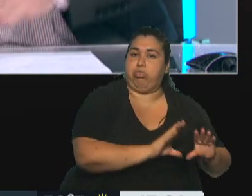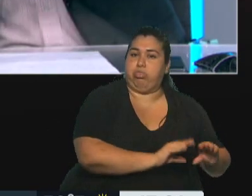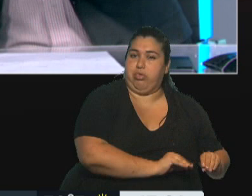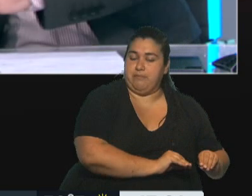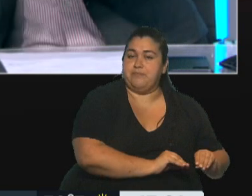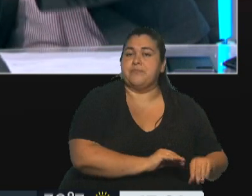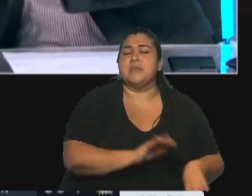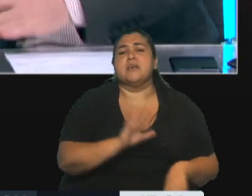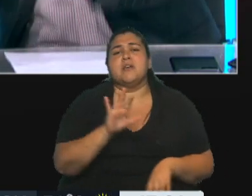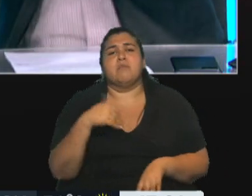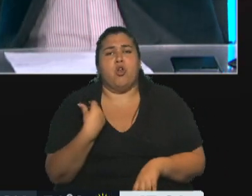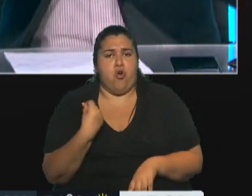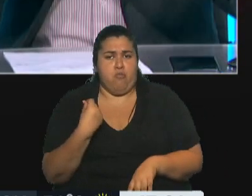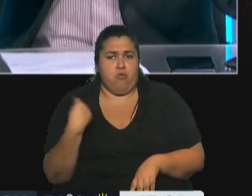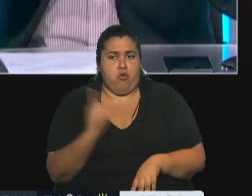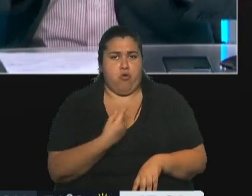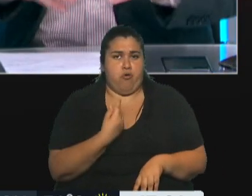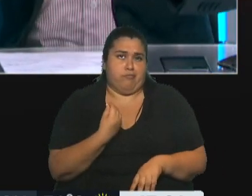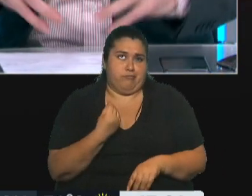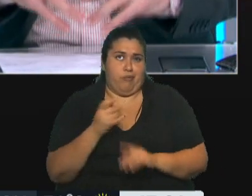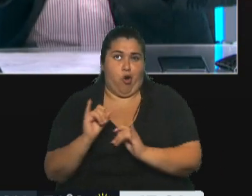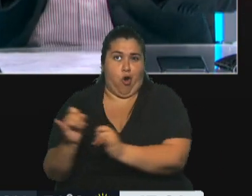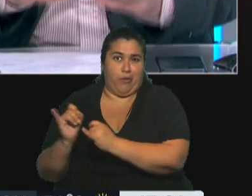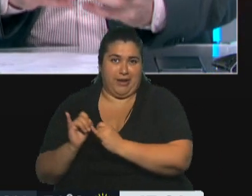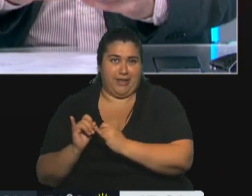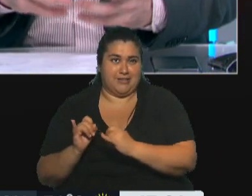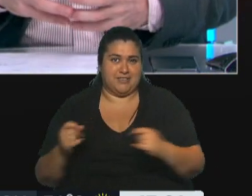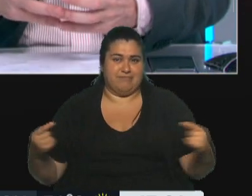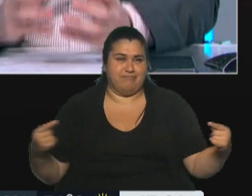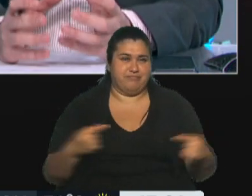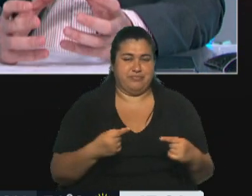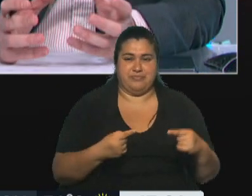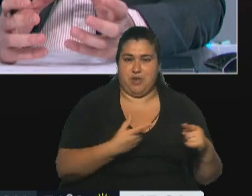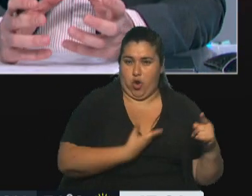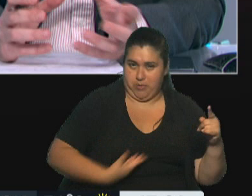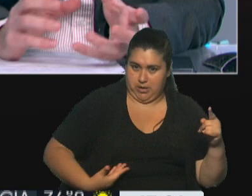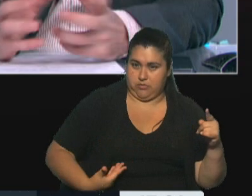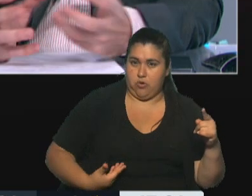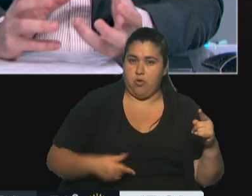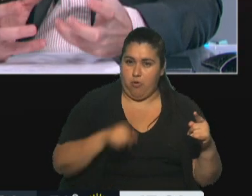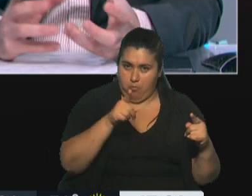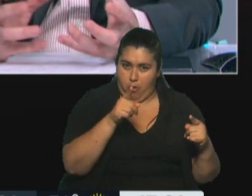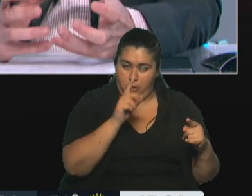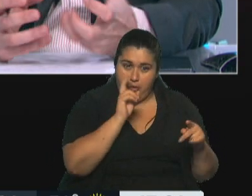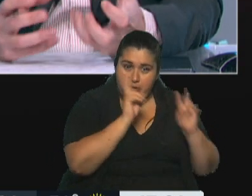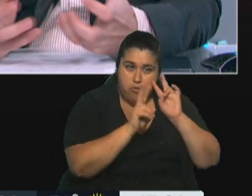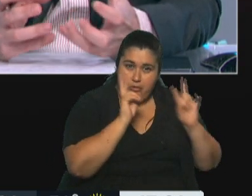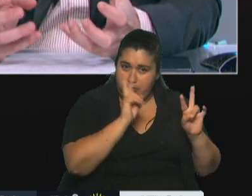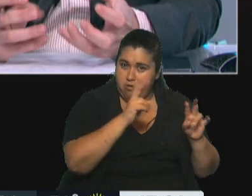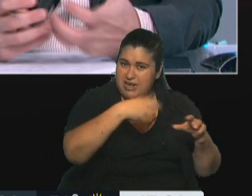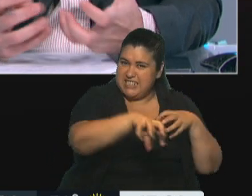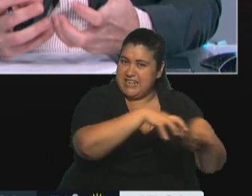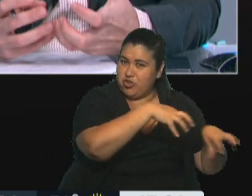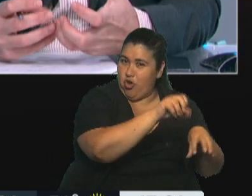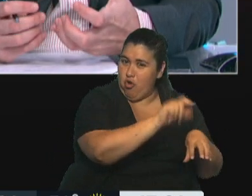los jóvenes integrantes de la banda versus el Estado. Ahora, dentro del Estado, identificás también estos sectores, digamos, que están en cierta